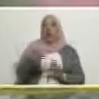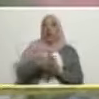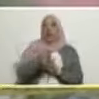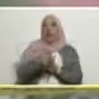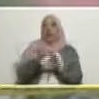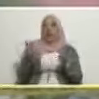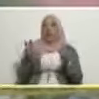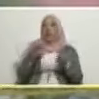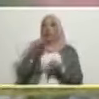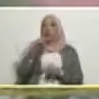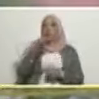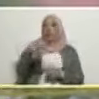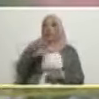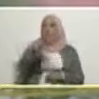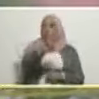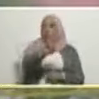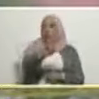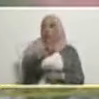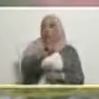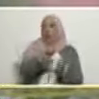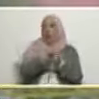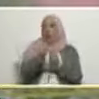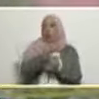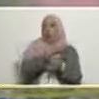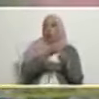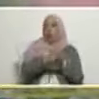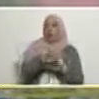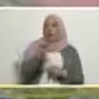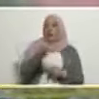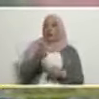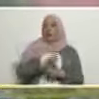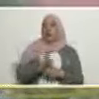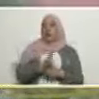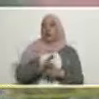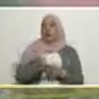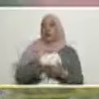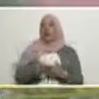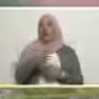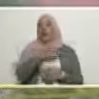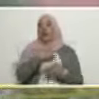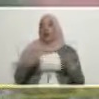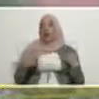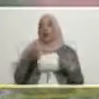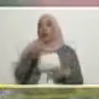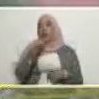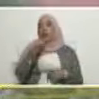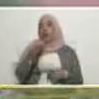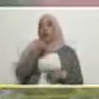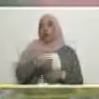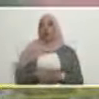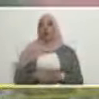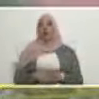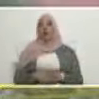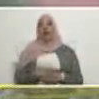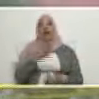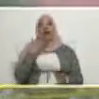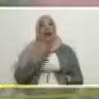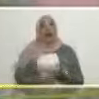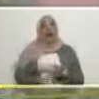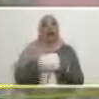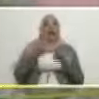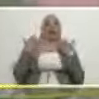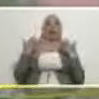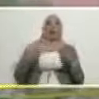deporte, cultura, y ya vamos para otra cosa aquí bien buena. Ya lo voy a decir, pero primero quiero decirles que me estoy refrescando, gracias a